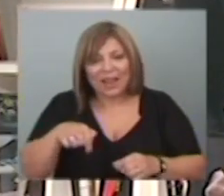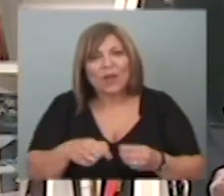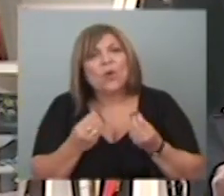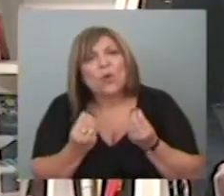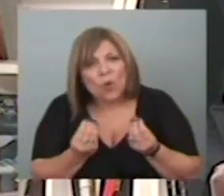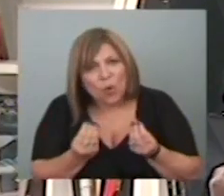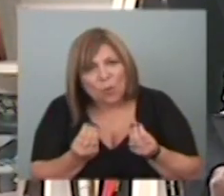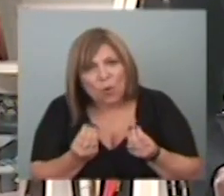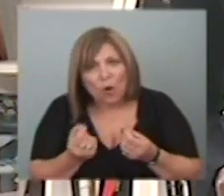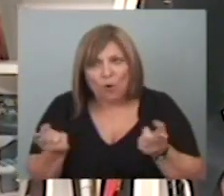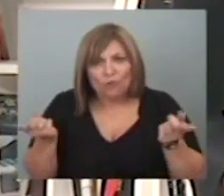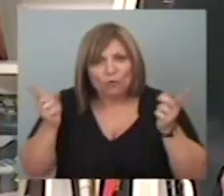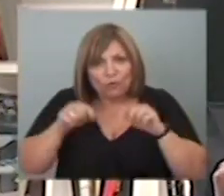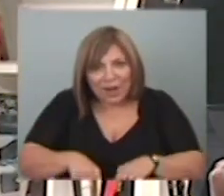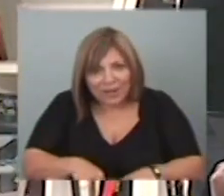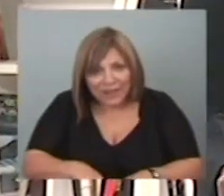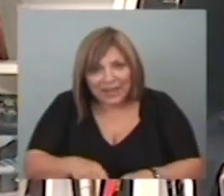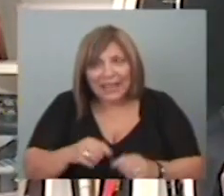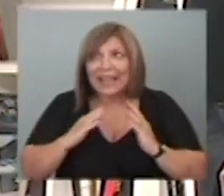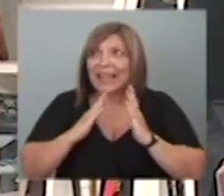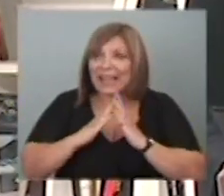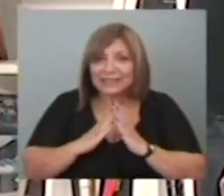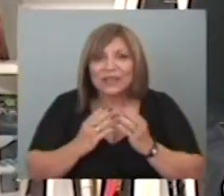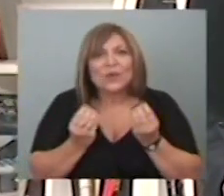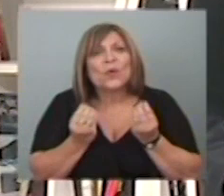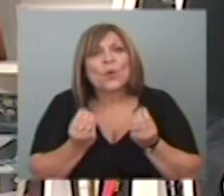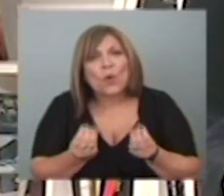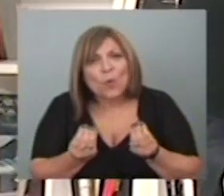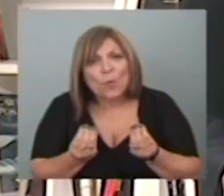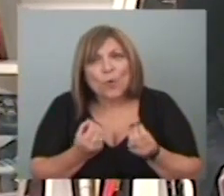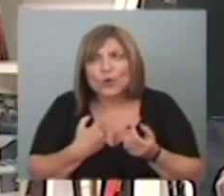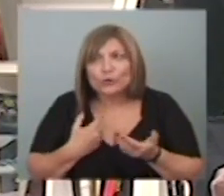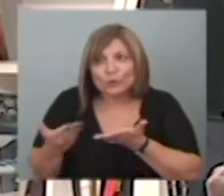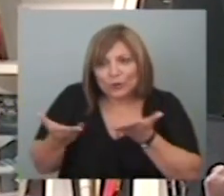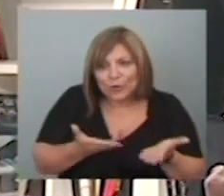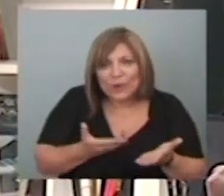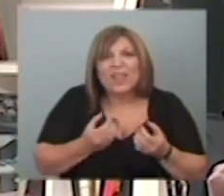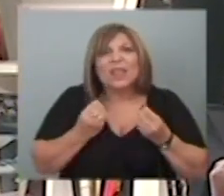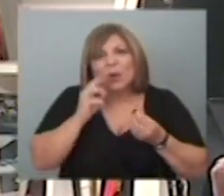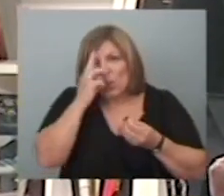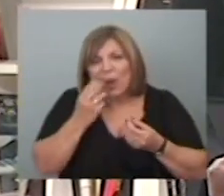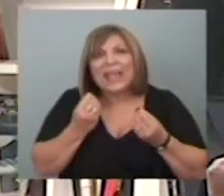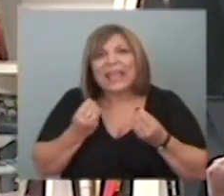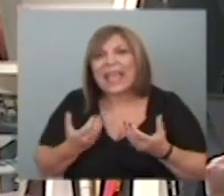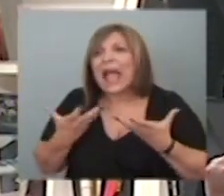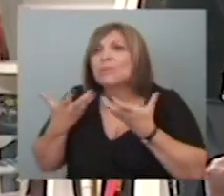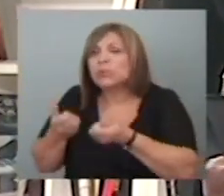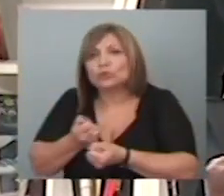¿Cómo llegan esos uruguayos de vuelta a casa? ¿Cuál es el recibimiento y cuál es el apoyo que le brinda el